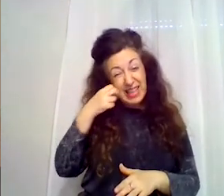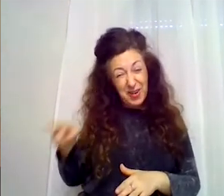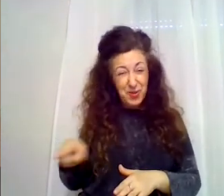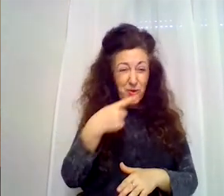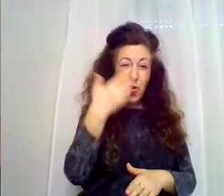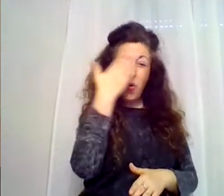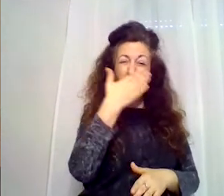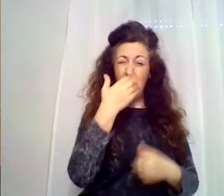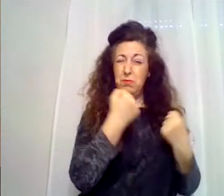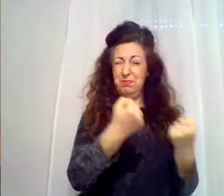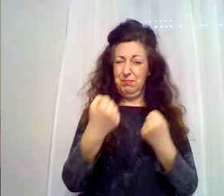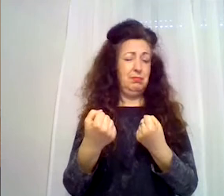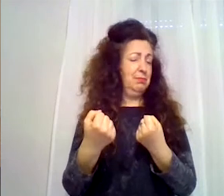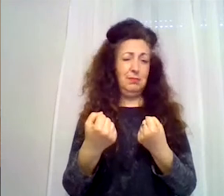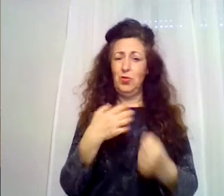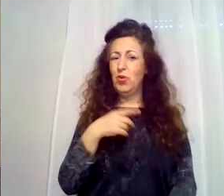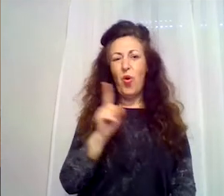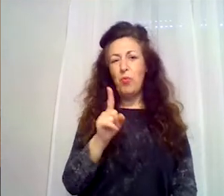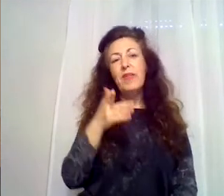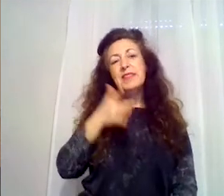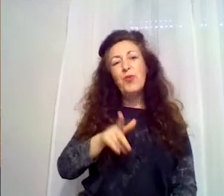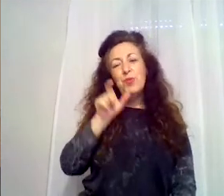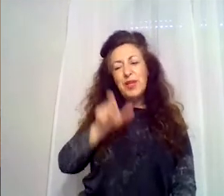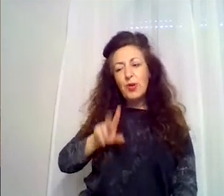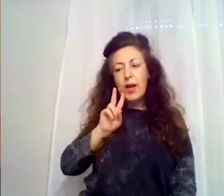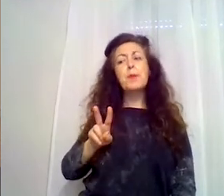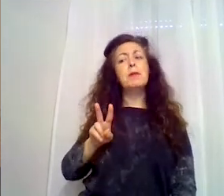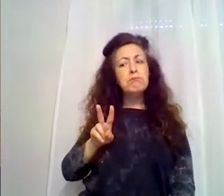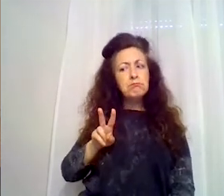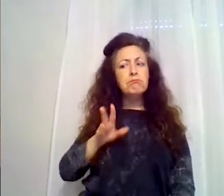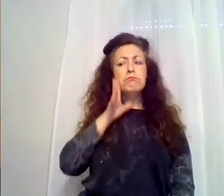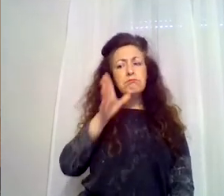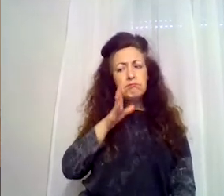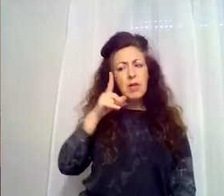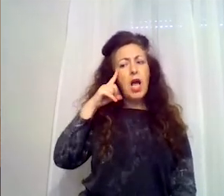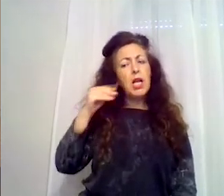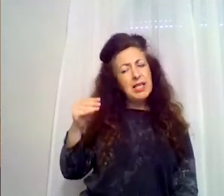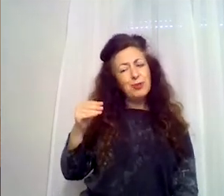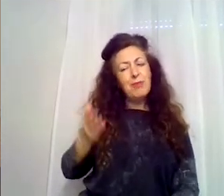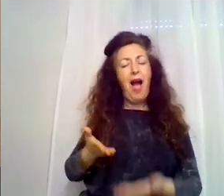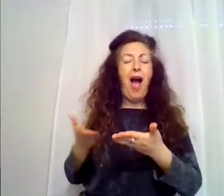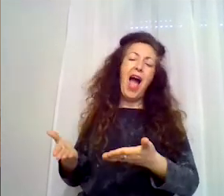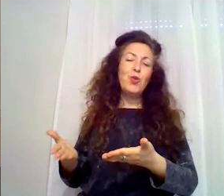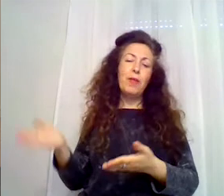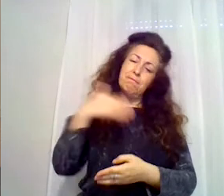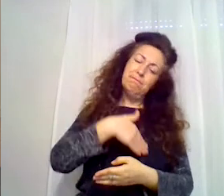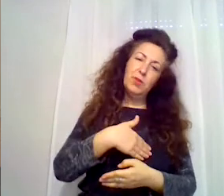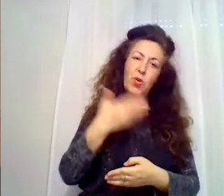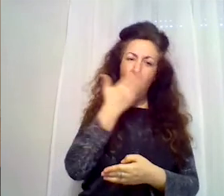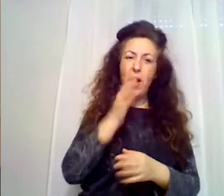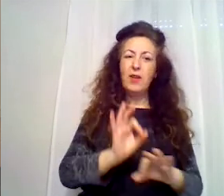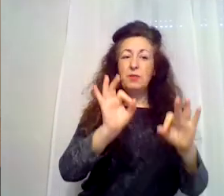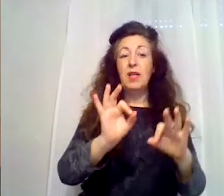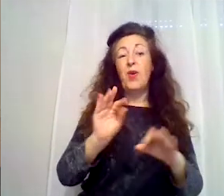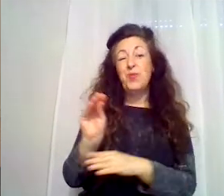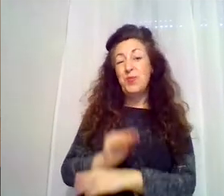podía ser desde un cura hasta un noble, claro, entonces, que lo prohija porque es culto y le lleva a la universidad. Evidentemente no es su papá